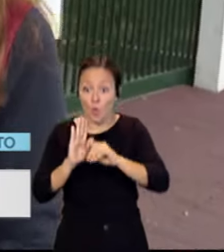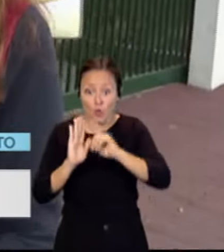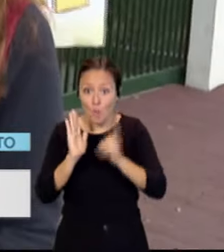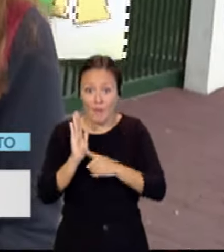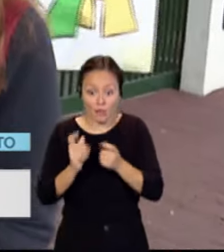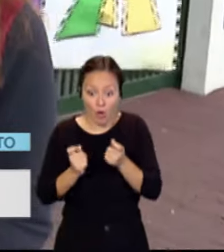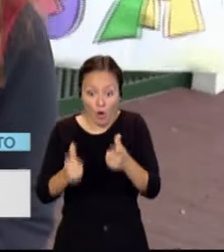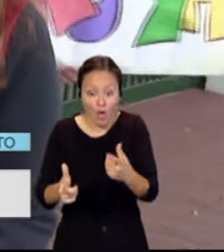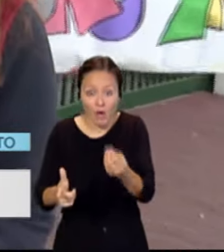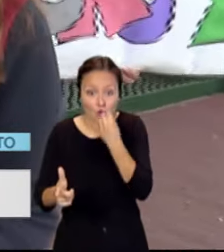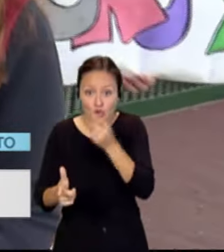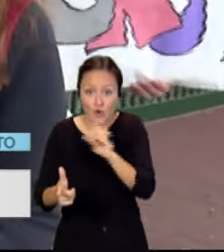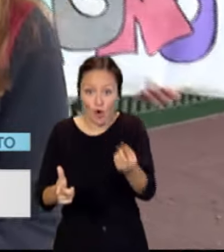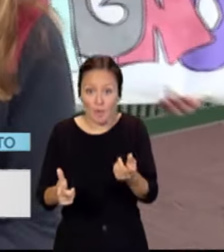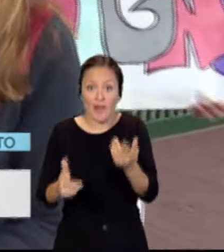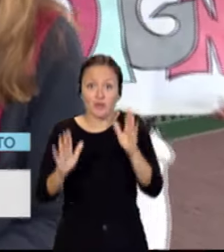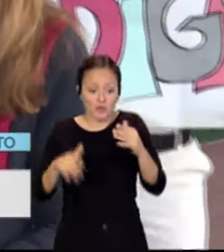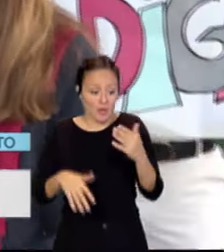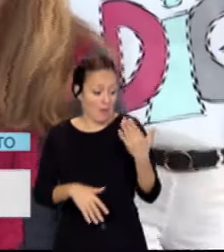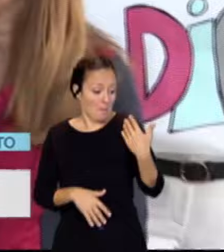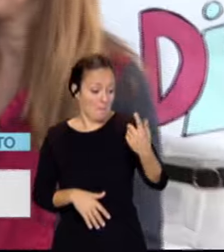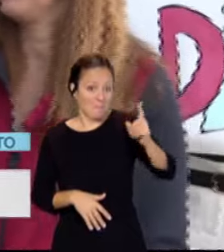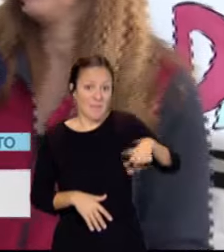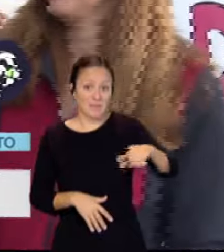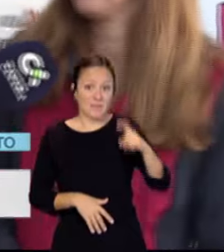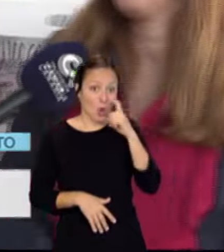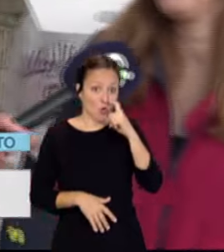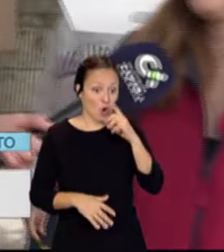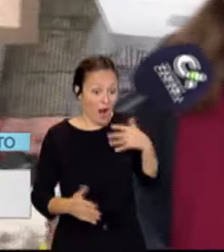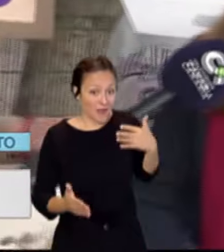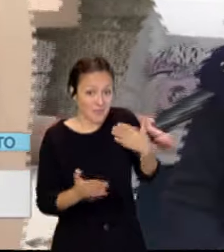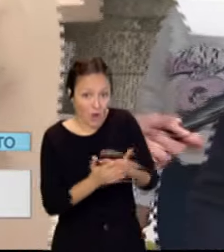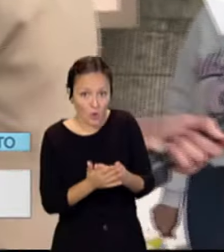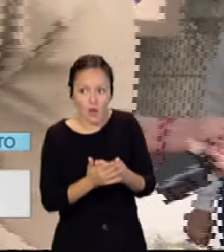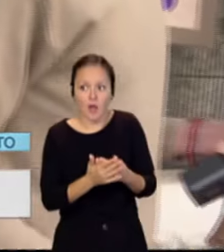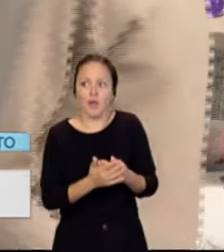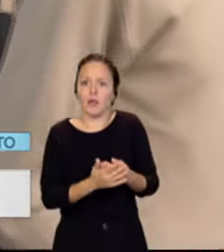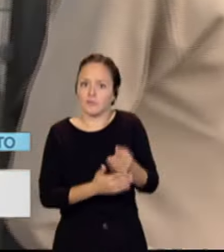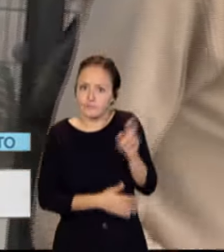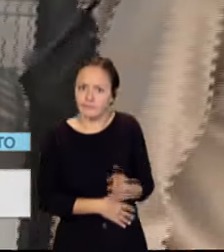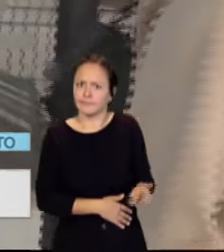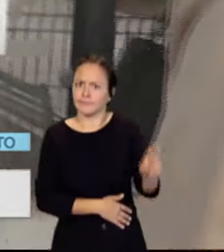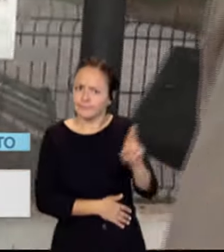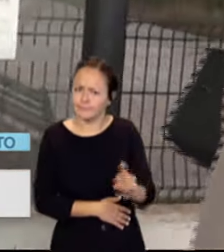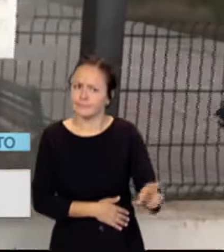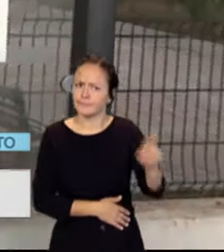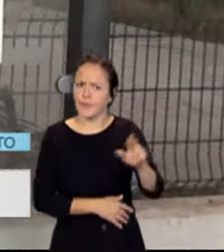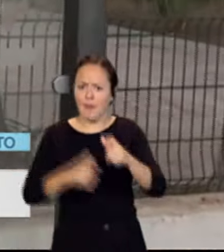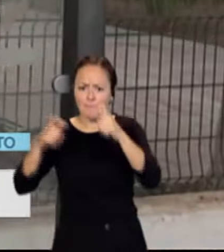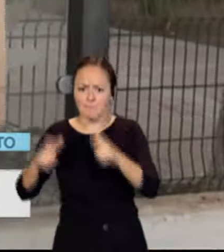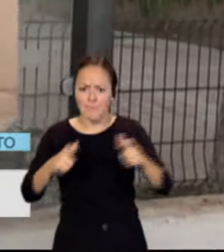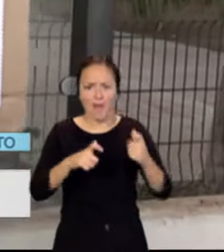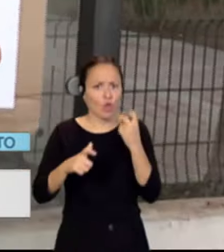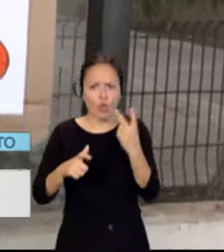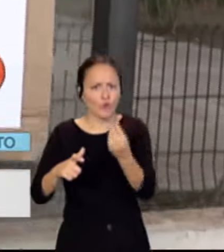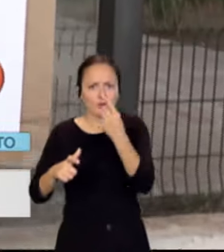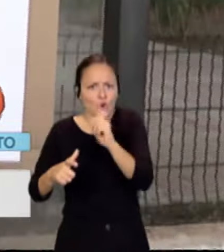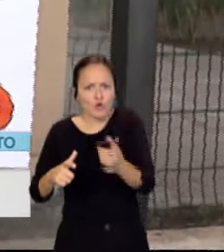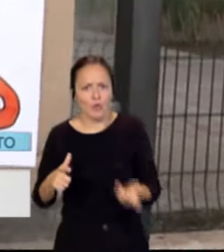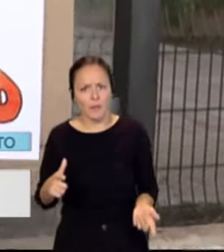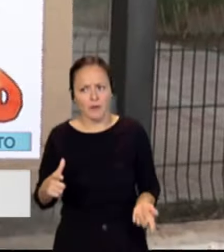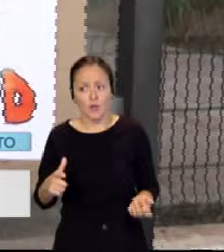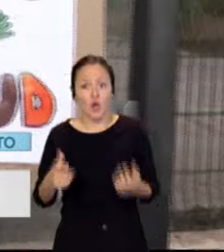niños llevan desde junio con mucha frecuencia no comiendo los dos platos que deberían comer Normalmente